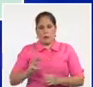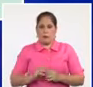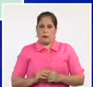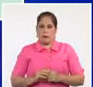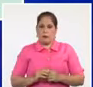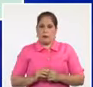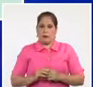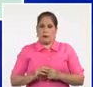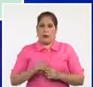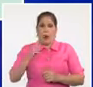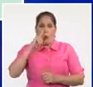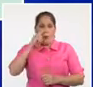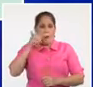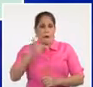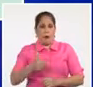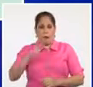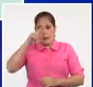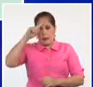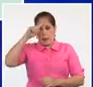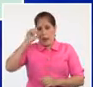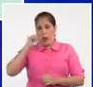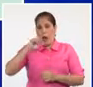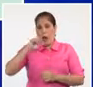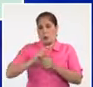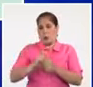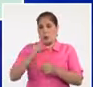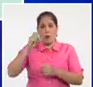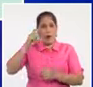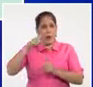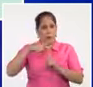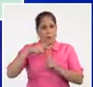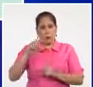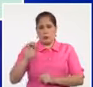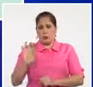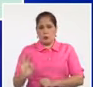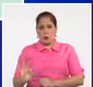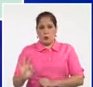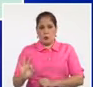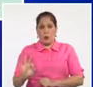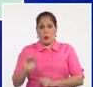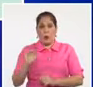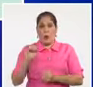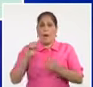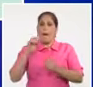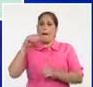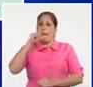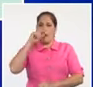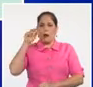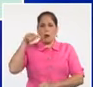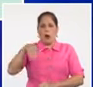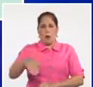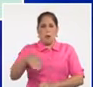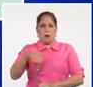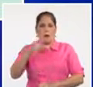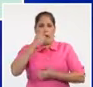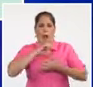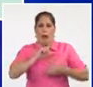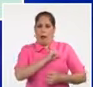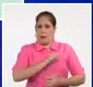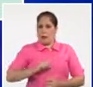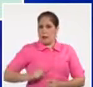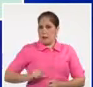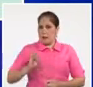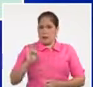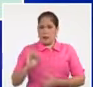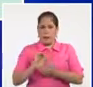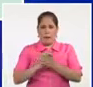Guanajay 12, San Antonio de los Baños 9, Caimito 8, Bayahonda y Alquízar con 7 cada uno, Mariel